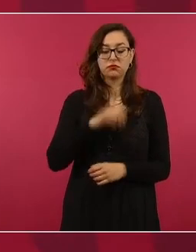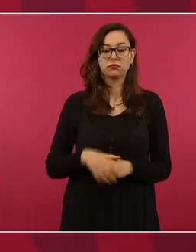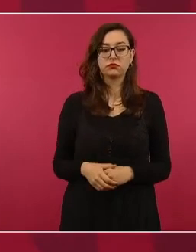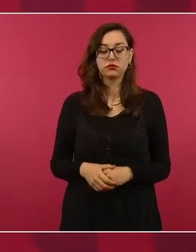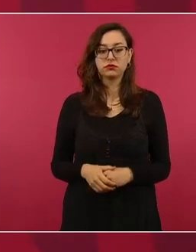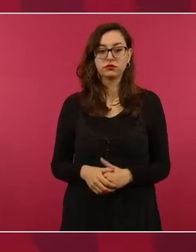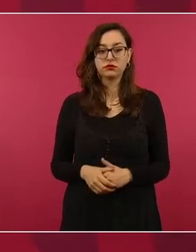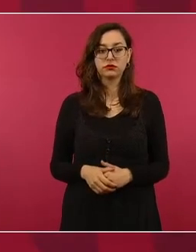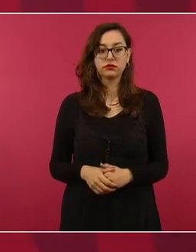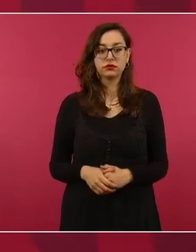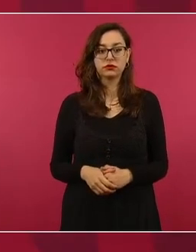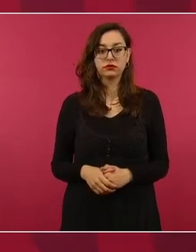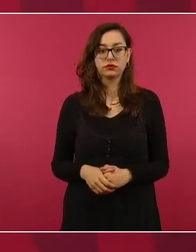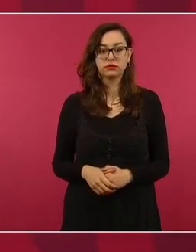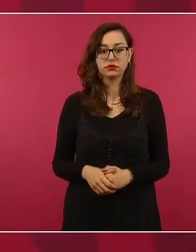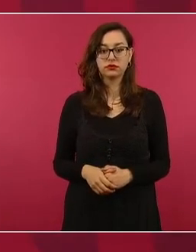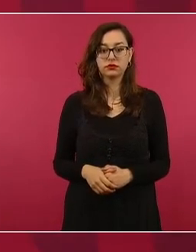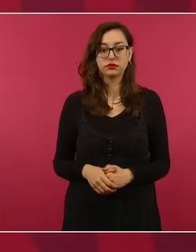a las mujeres.